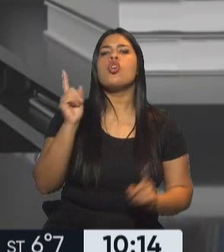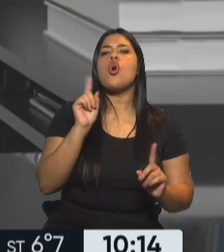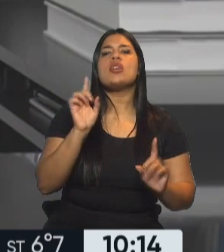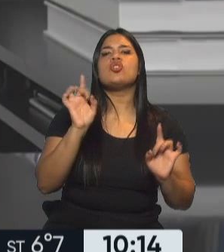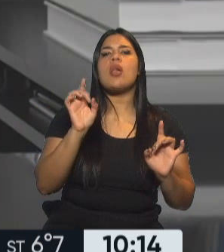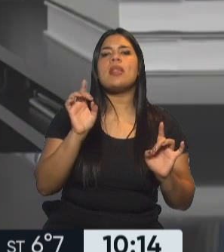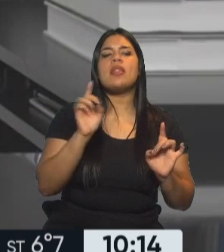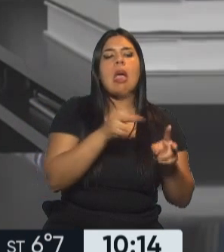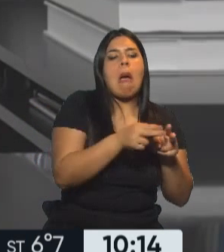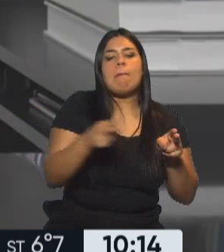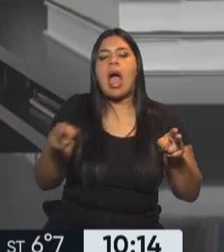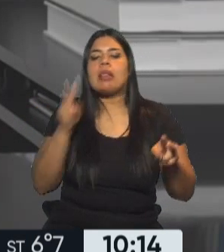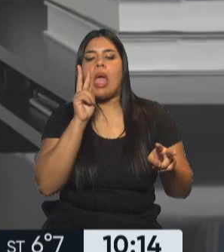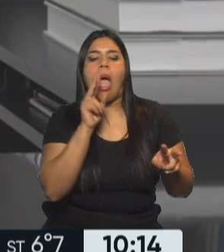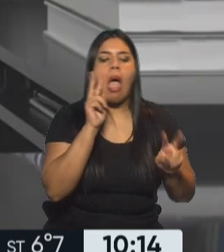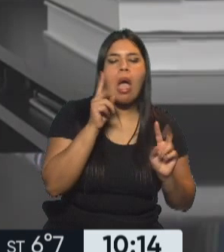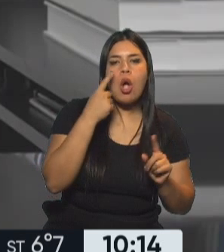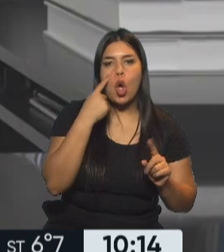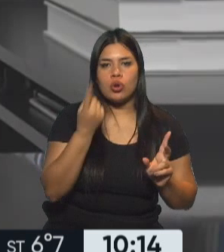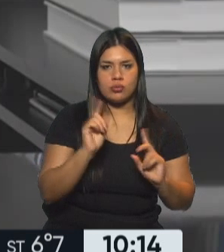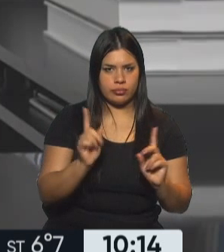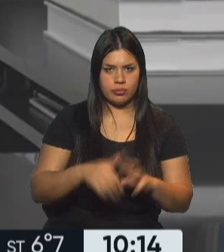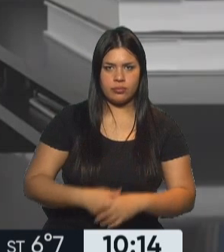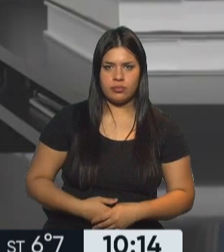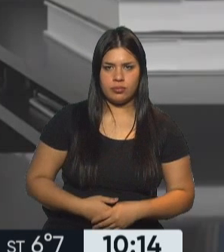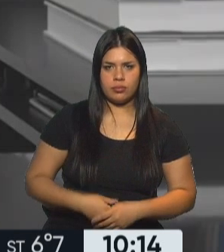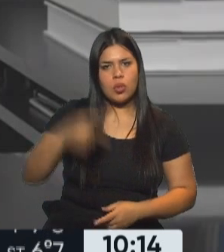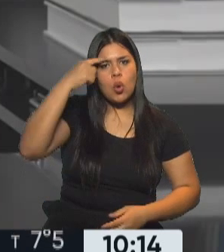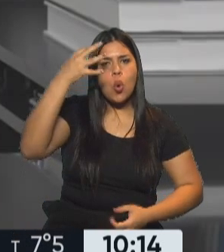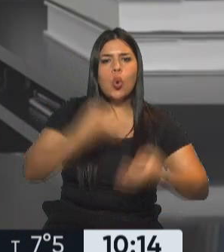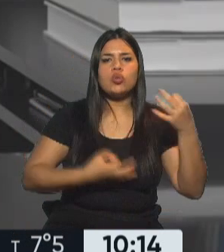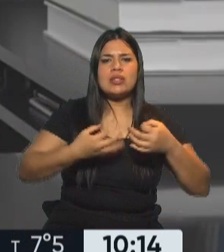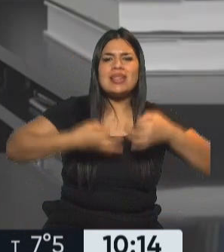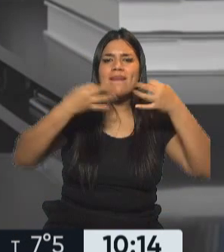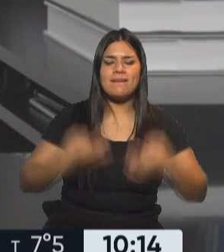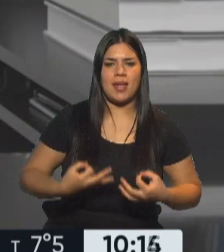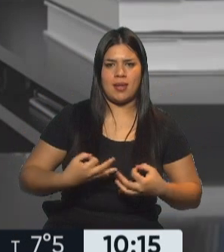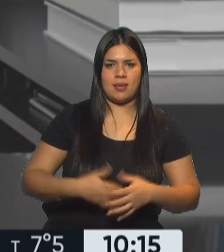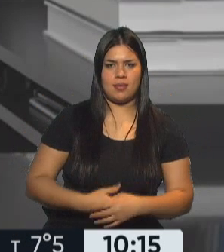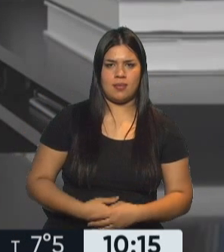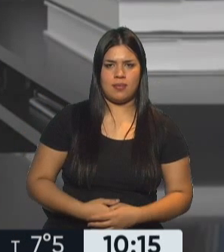del mismo modo obtener una justicia incuestionable.